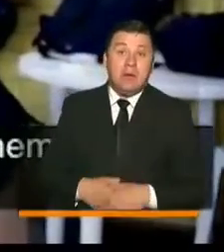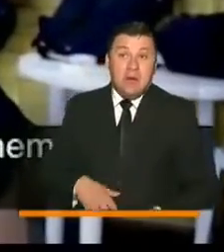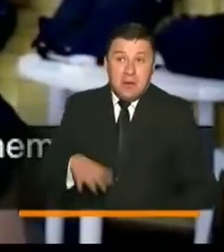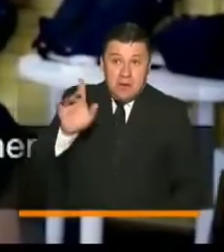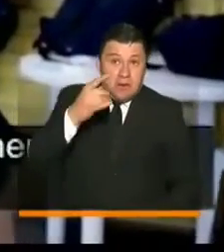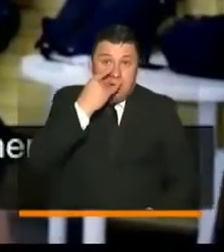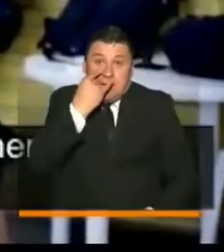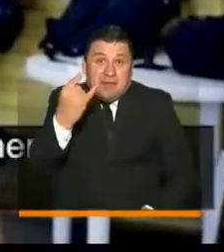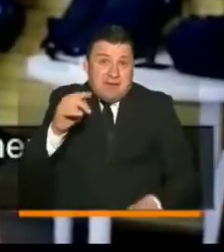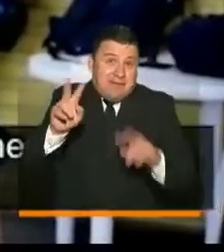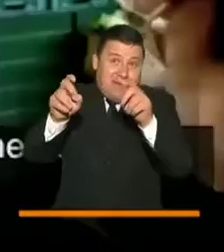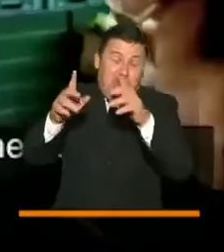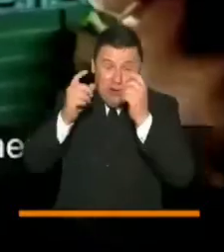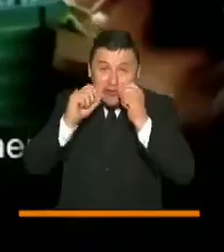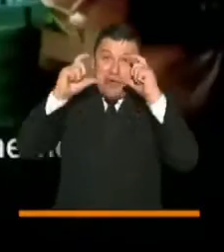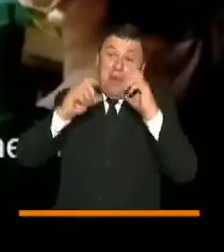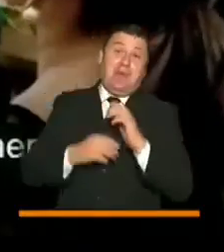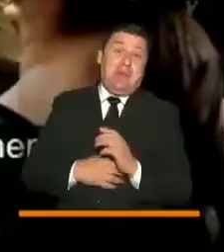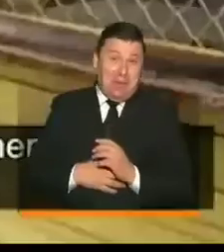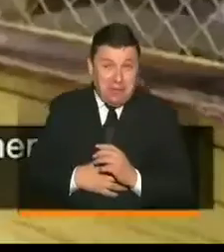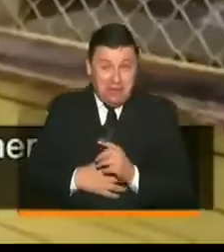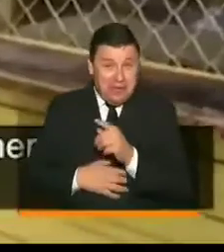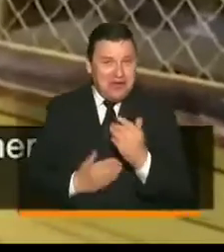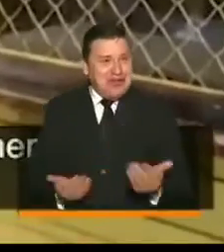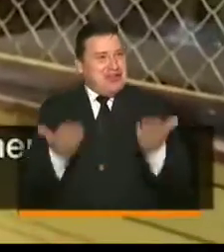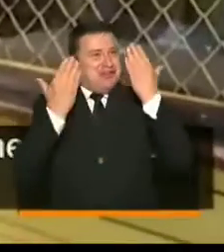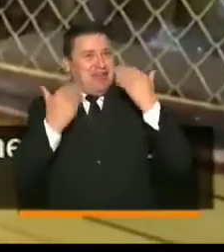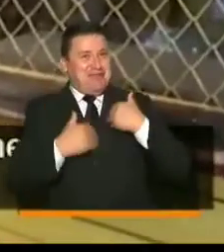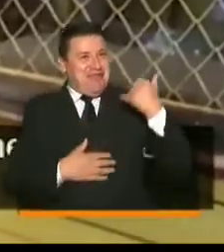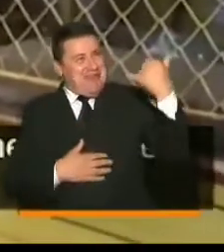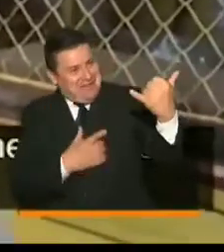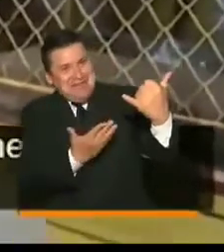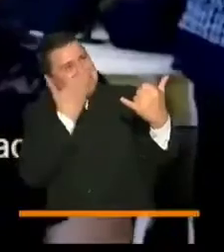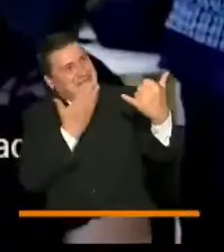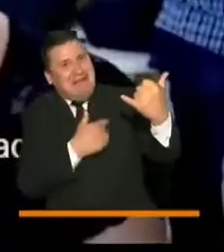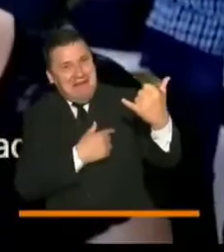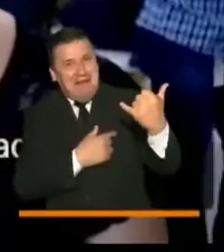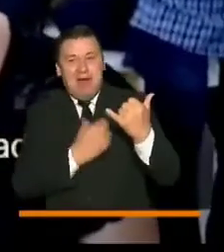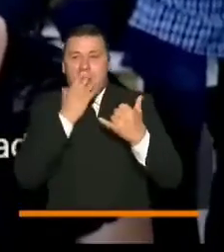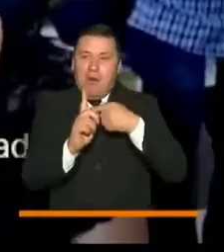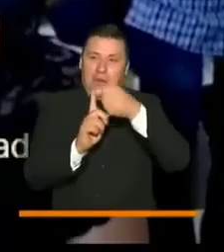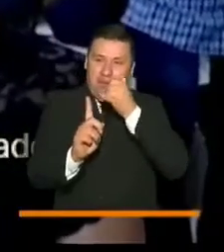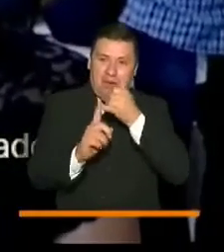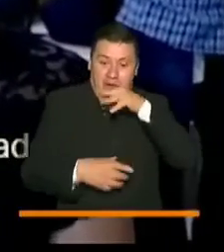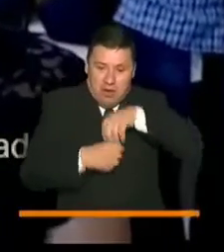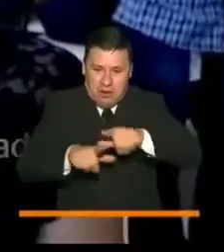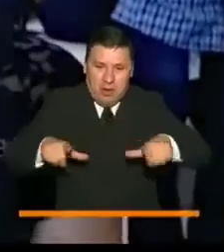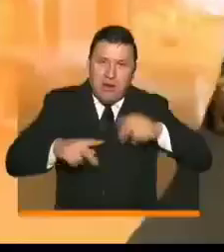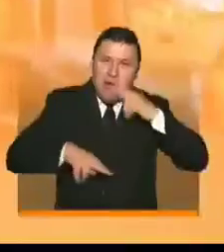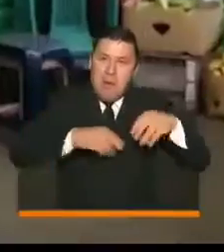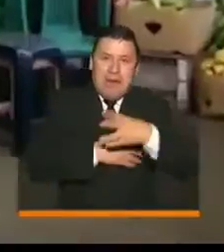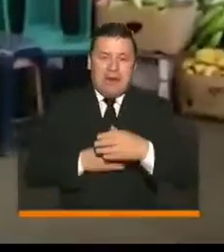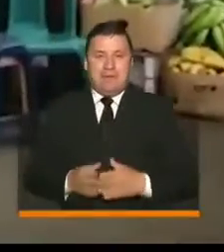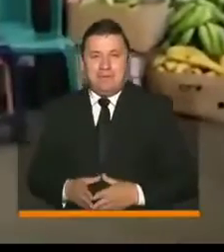muy interesante, pues una sorpresa que tenemos ese privilegio de tener una cámara térmica aquí dentro de las plazas de mercado.